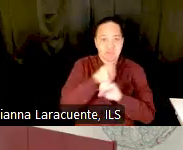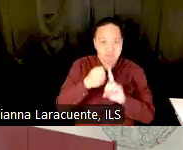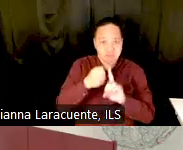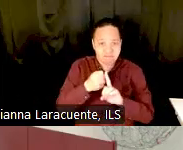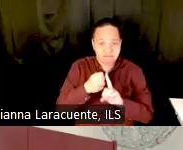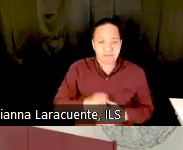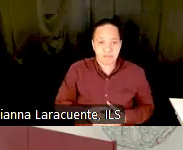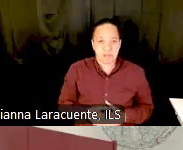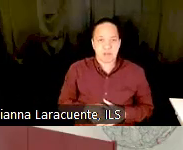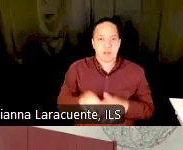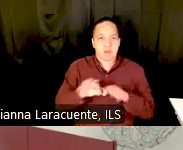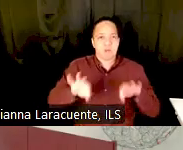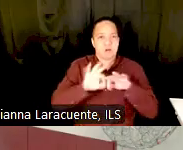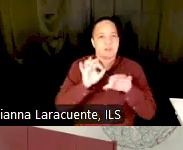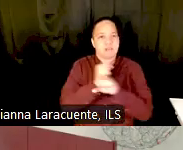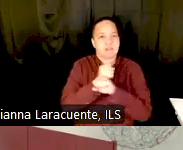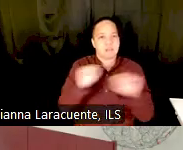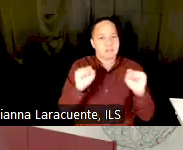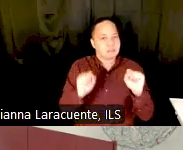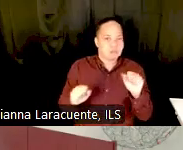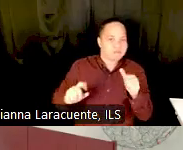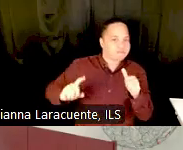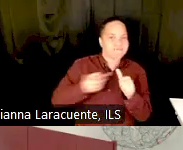importante, la seguridad es lo primero.